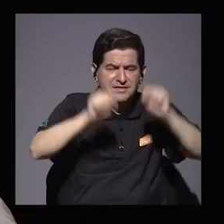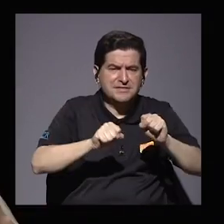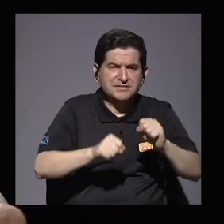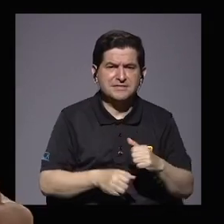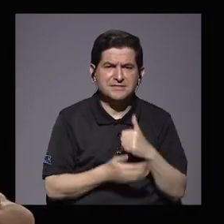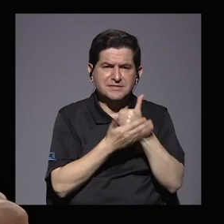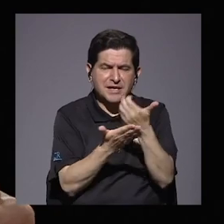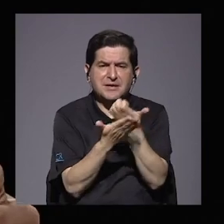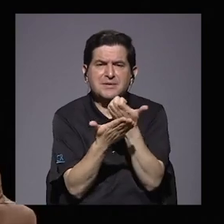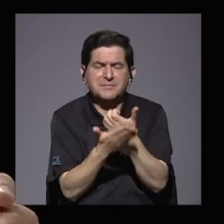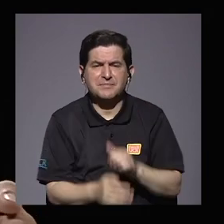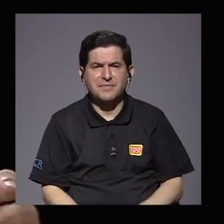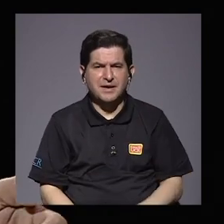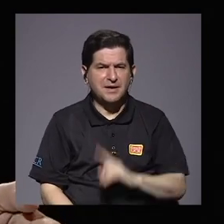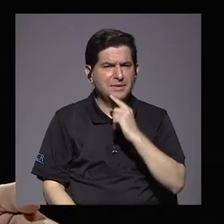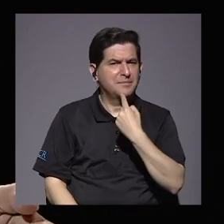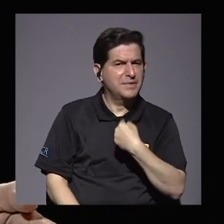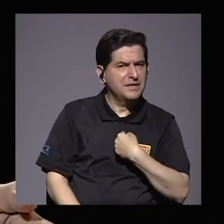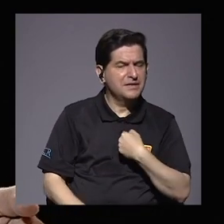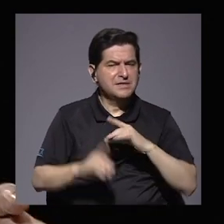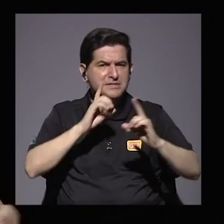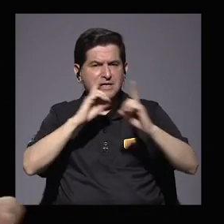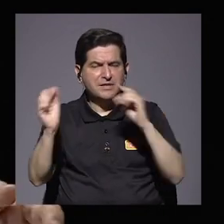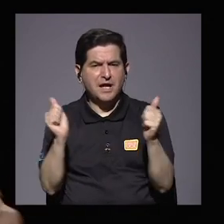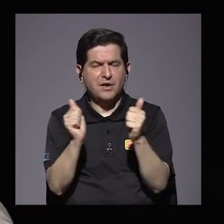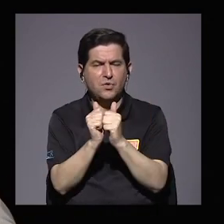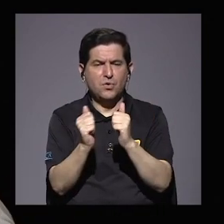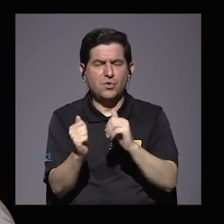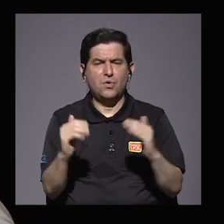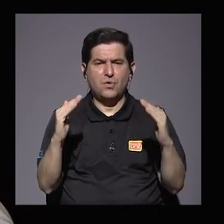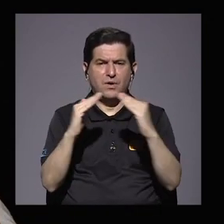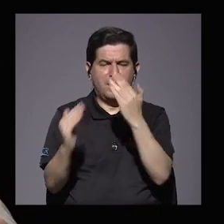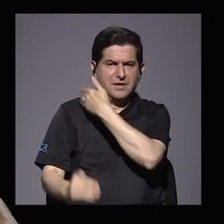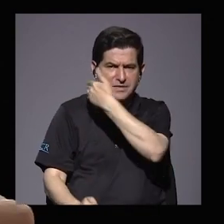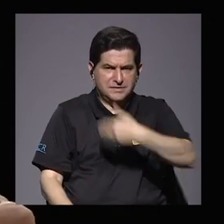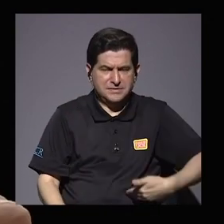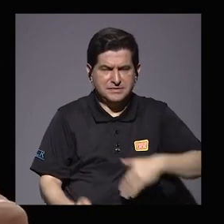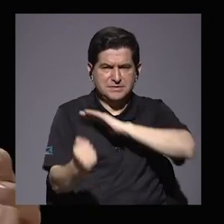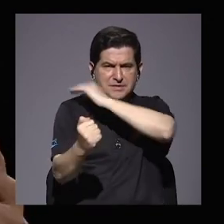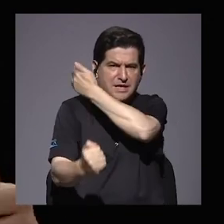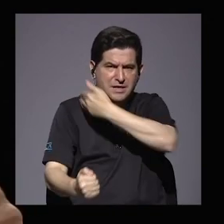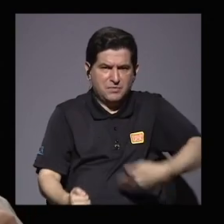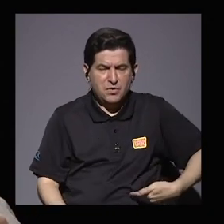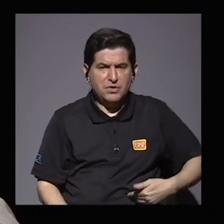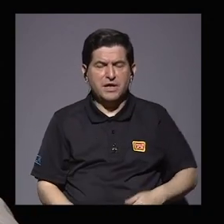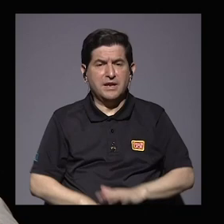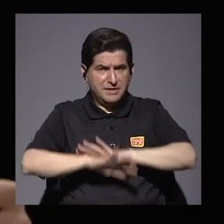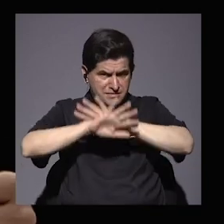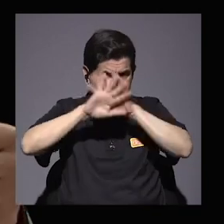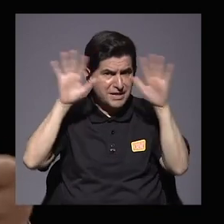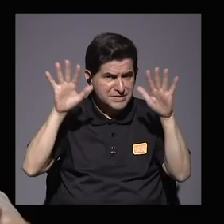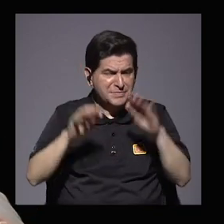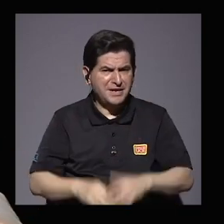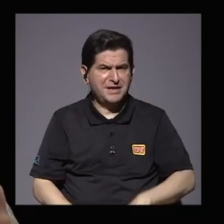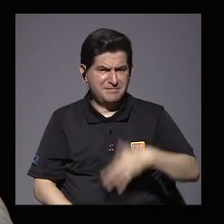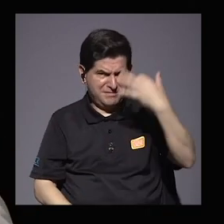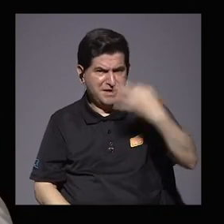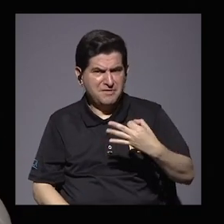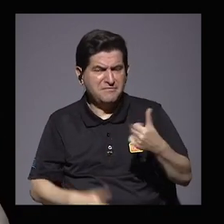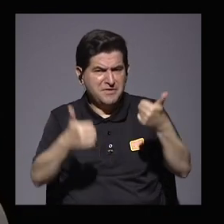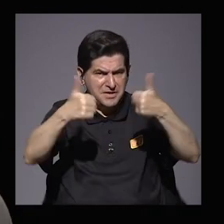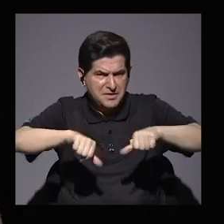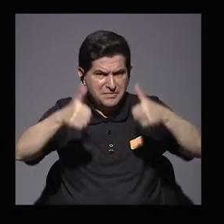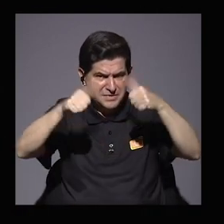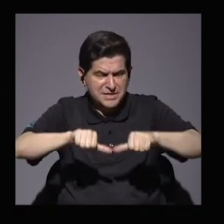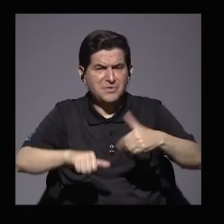me hablaba de ese diálogo que existe con el Poder Ejecutivo, con Casa Presidencial, ¿existe un diálogo transparente y sobre todo sólido de